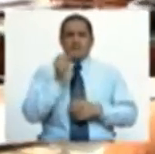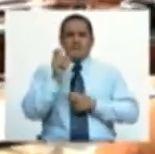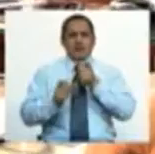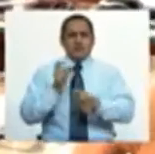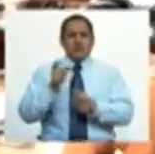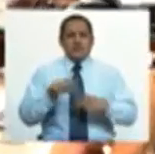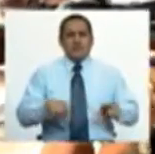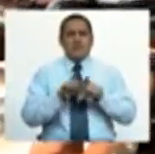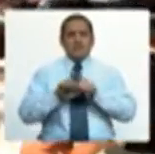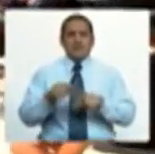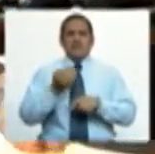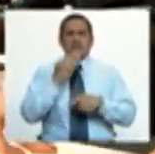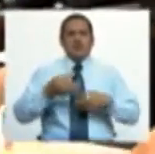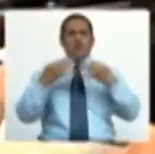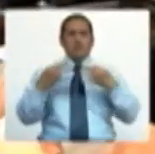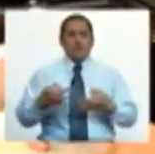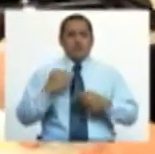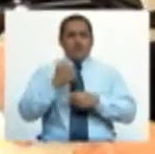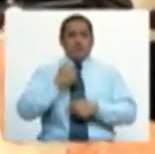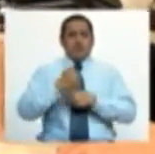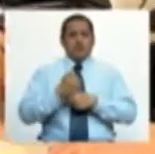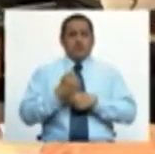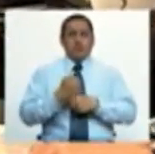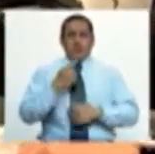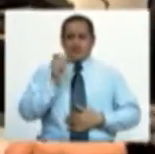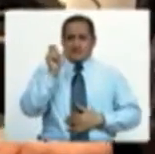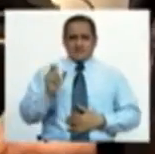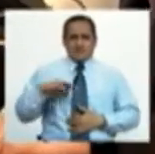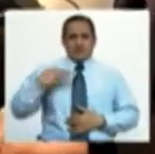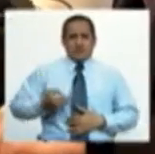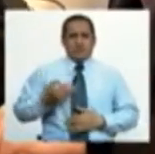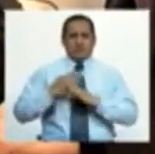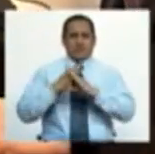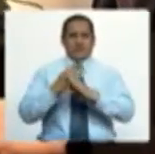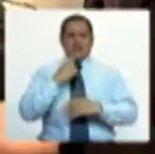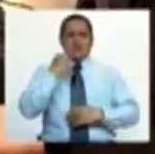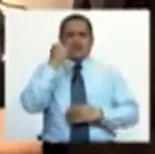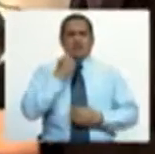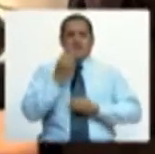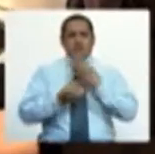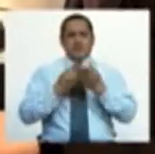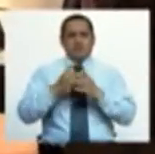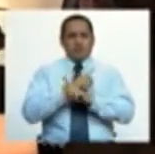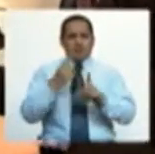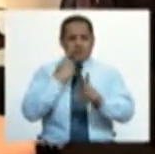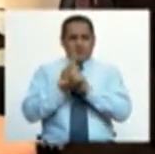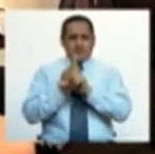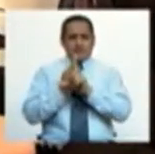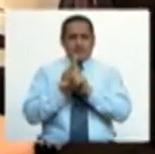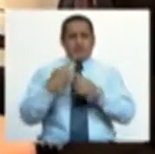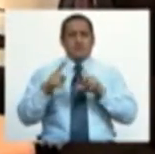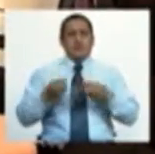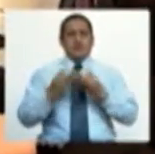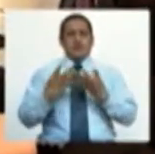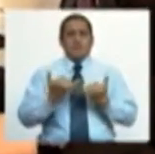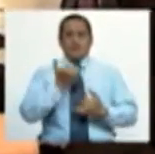lo cierto es que no se estaba cumpliendo en ese sentido. Este señor le niegan el derecho de apelación justamente por no estar presente. Sí,